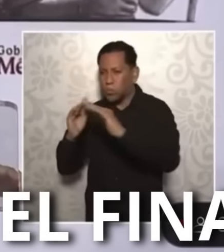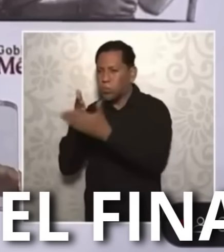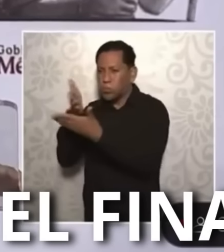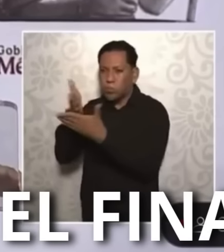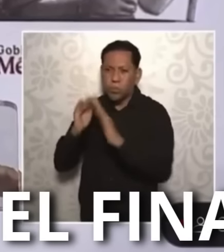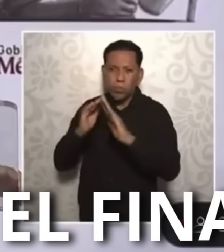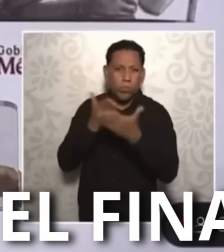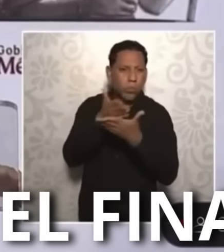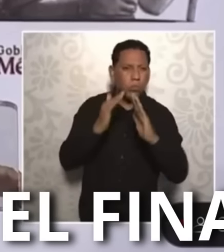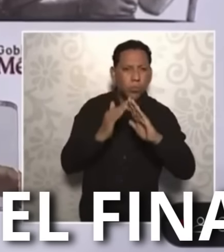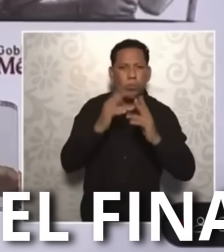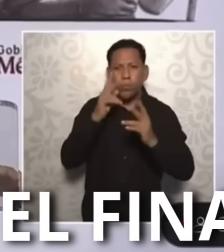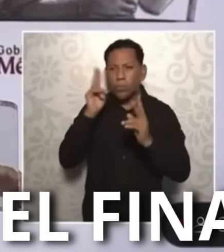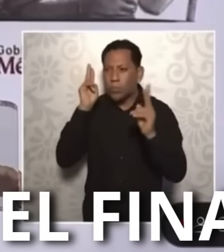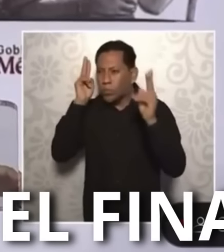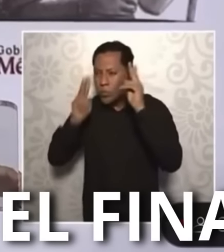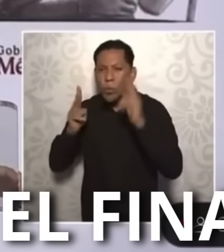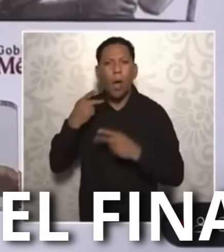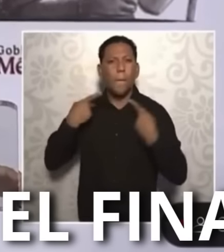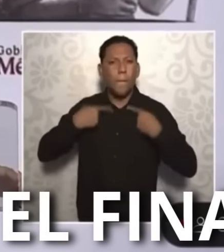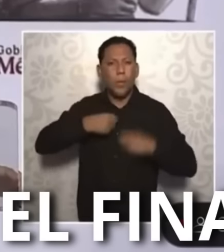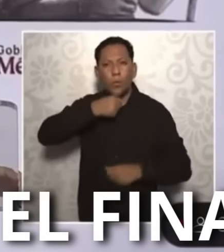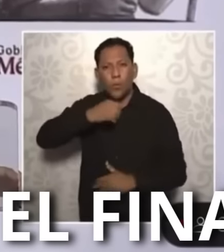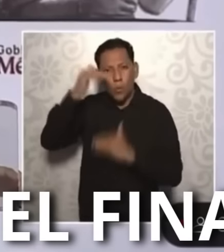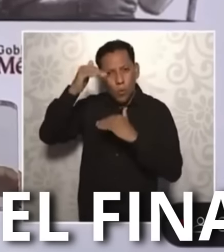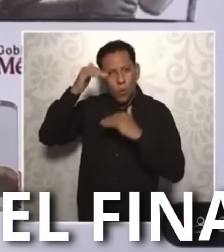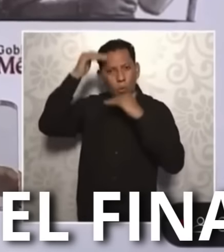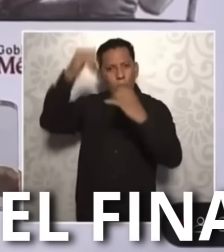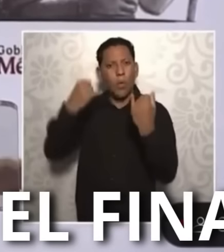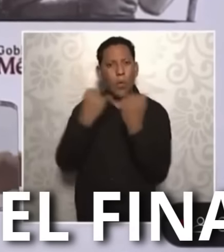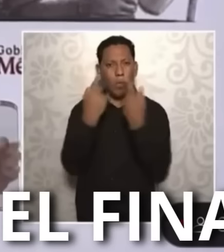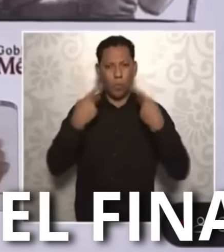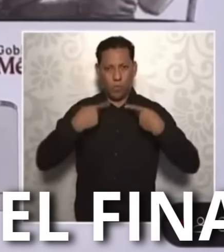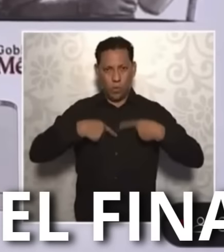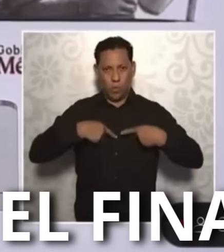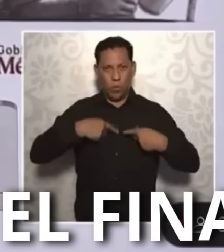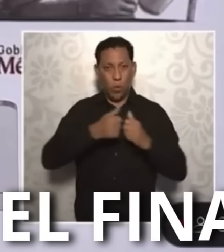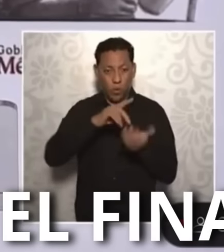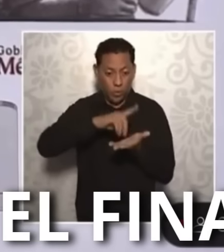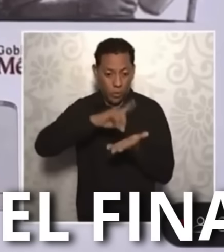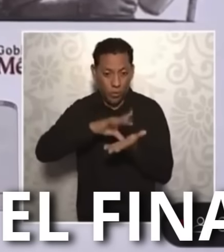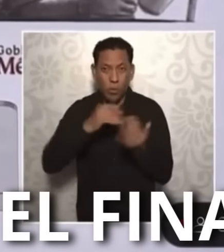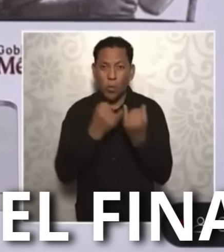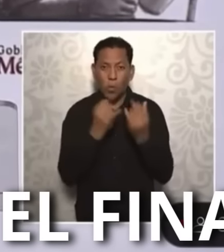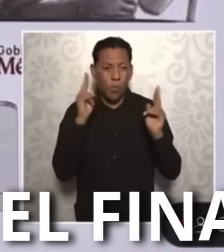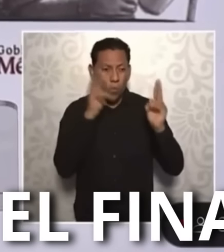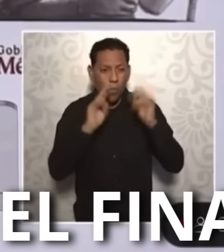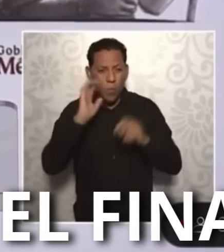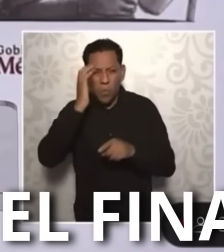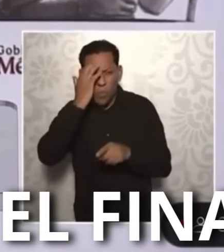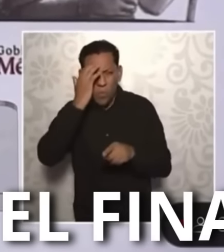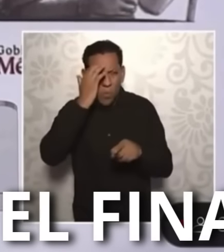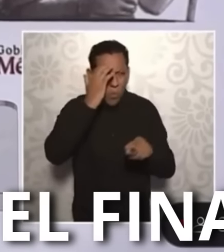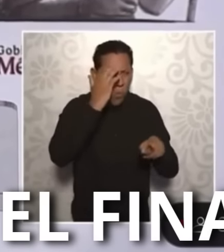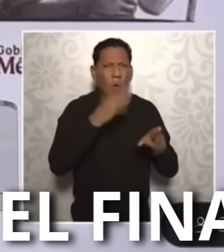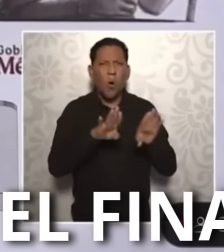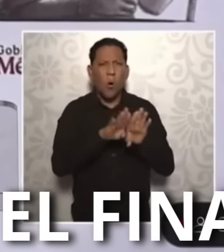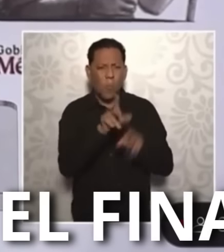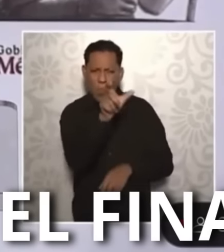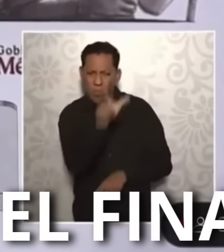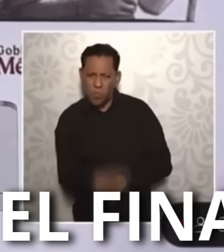casa, visitando a nuestros adultos mayores y a nuestras personas con discapacidad para conocer su estado de